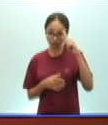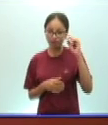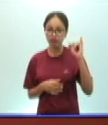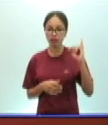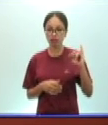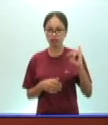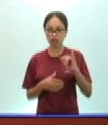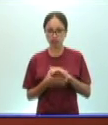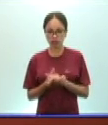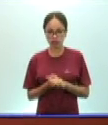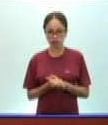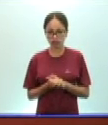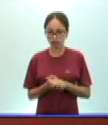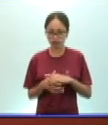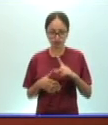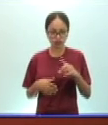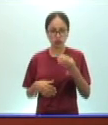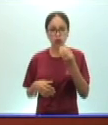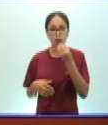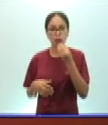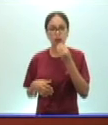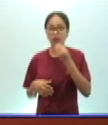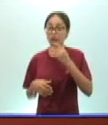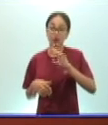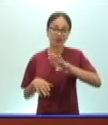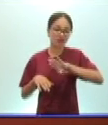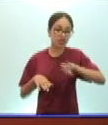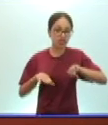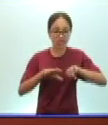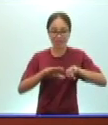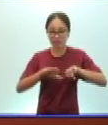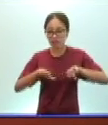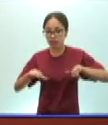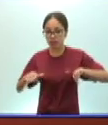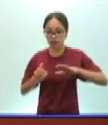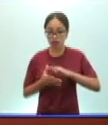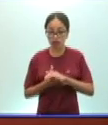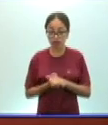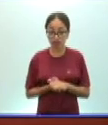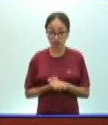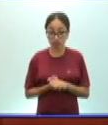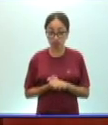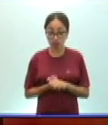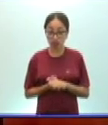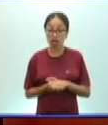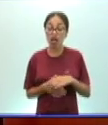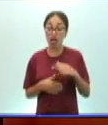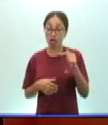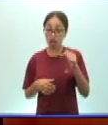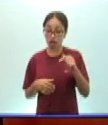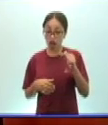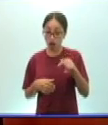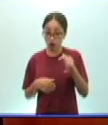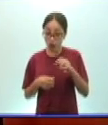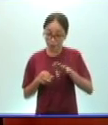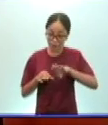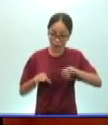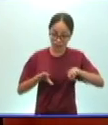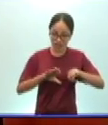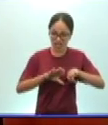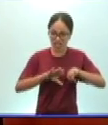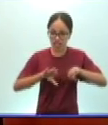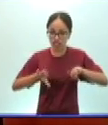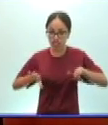caso no podemos aplicar la operación de decantación. Vamos a utilizar para separar una mezcla que